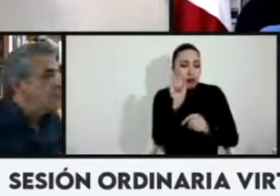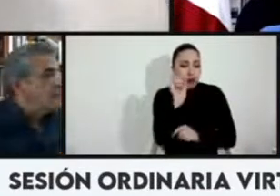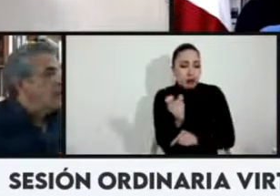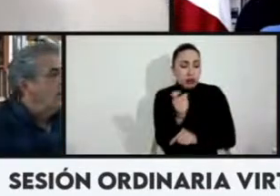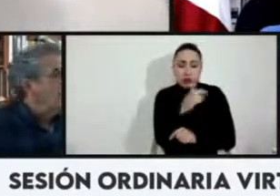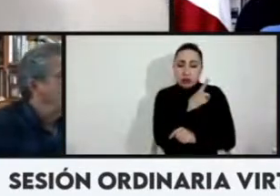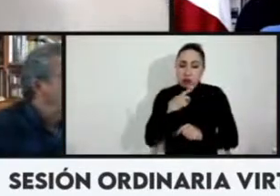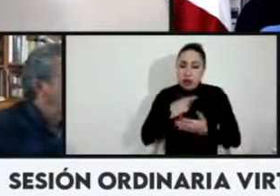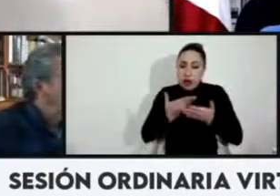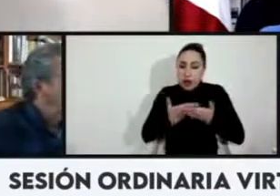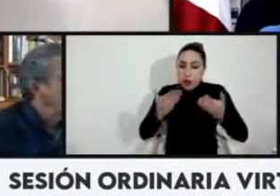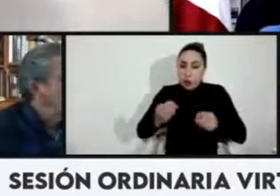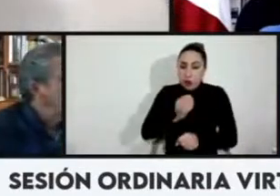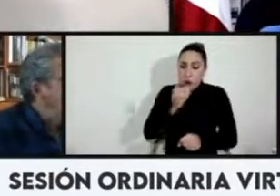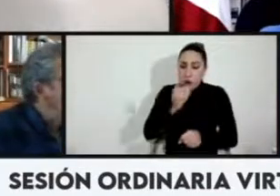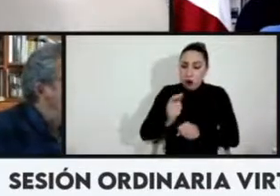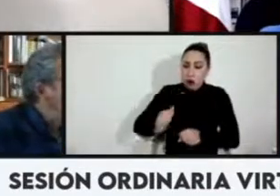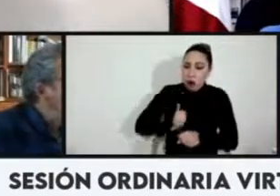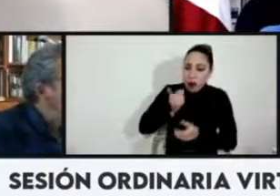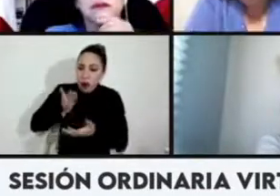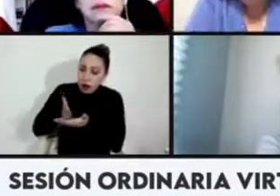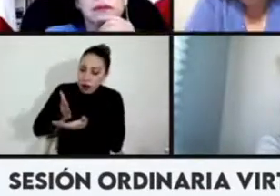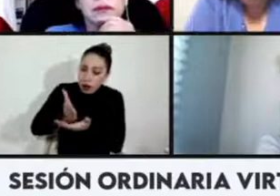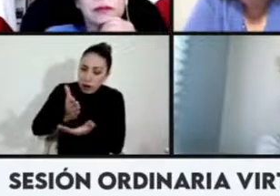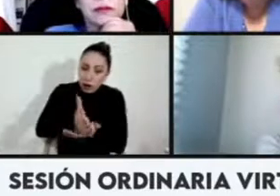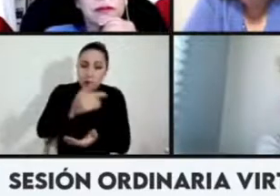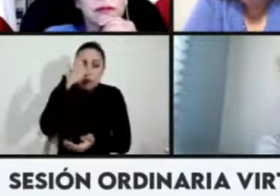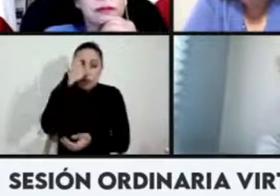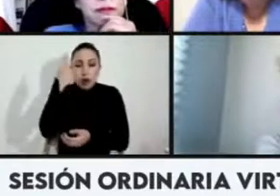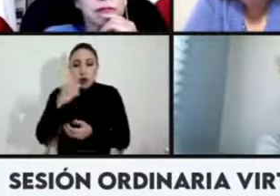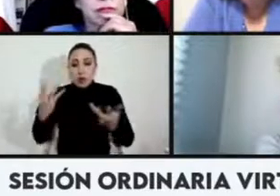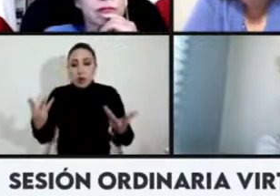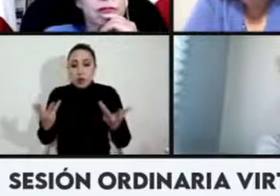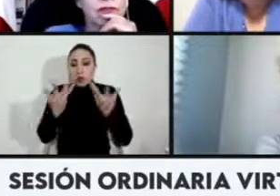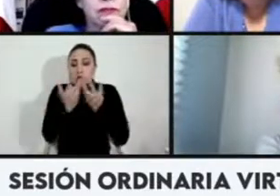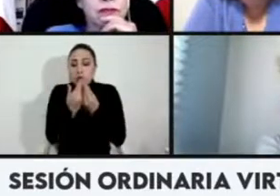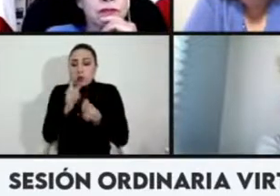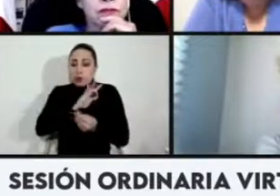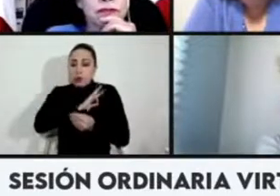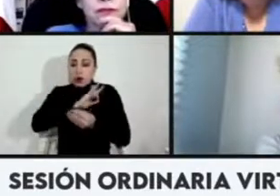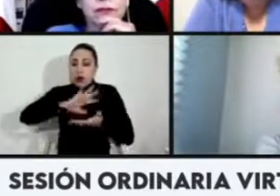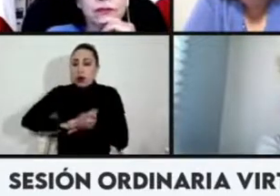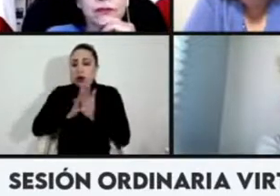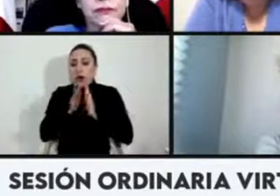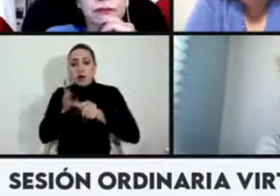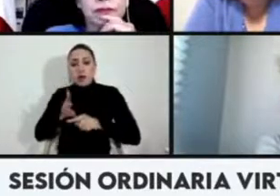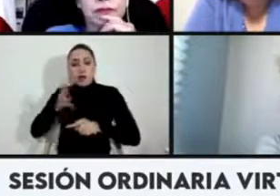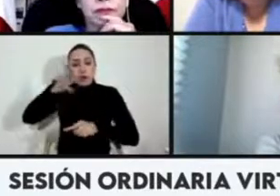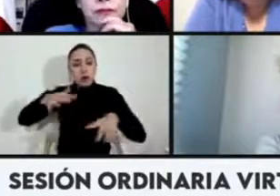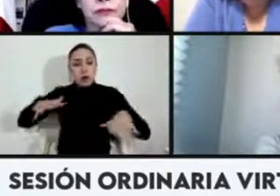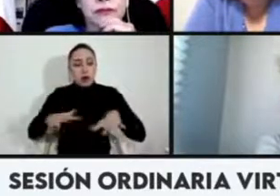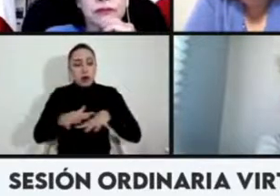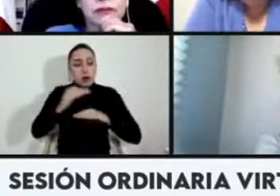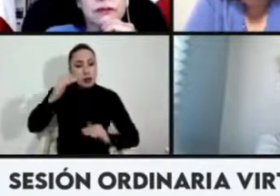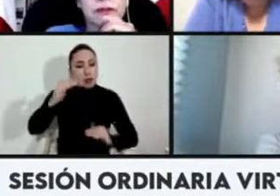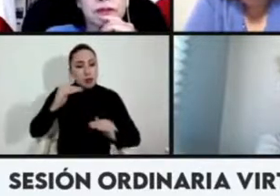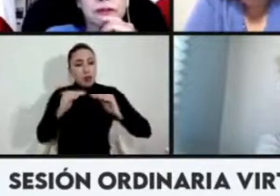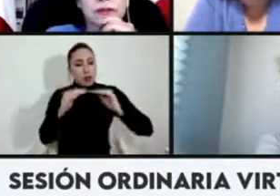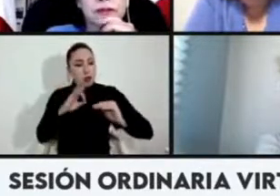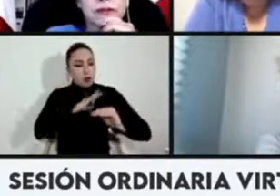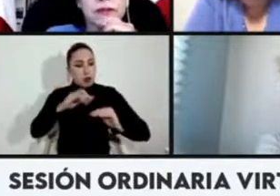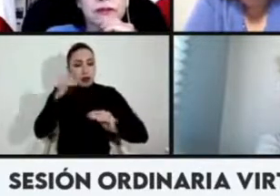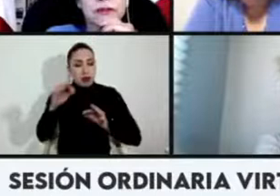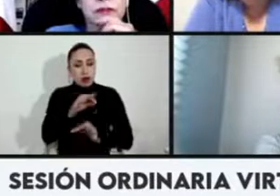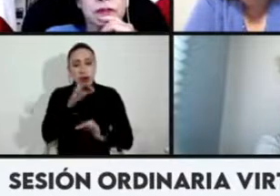Empoderadas hacemos un solo frente por un futuro igualitario, con liderazgo y pleno y efectivo de niñas, adolescentes